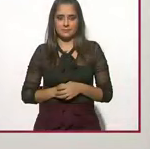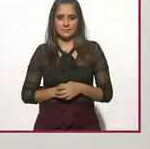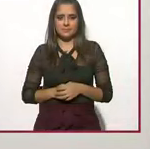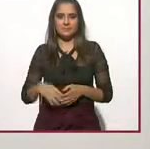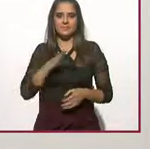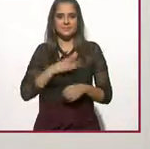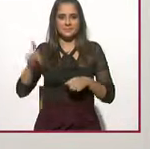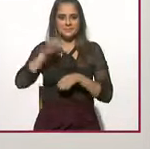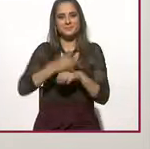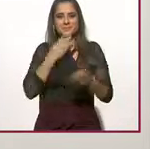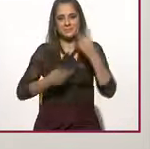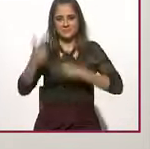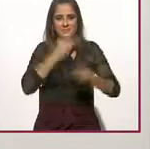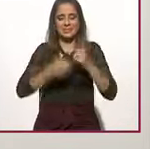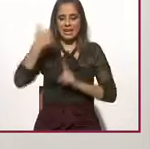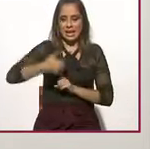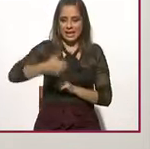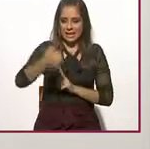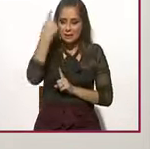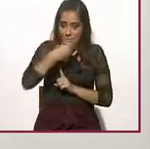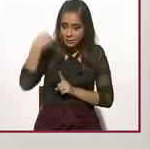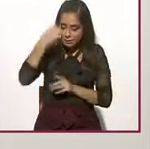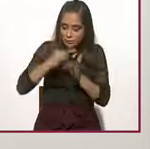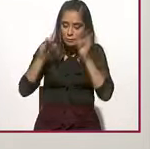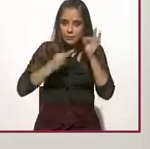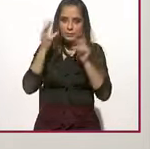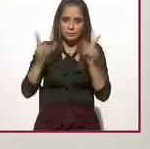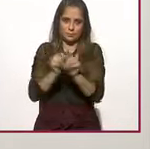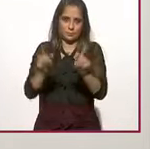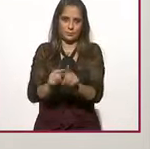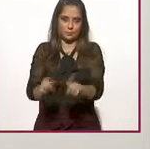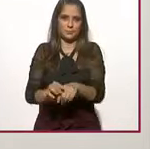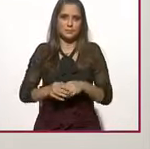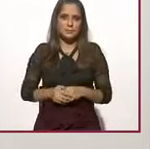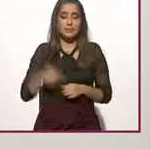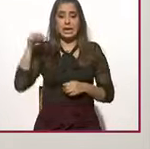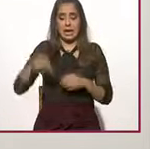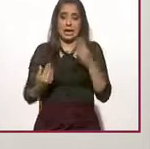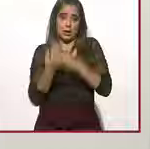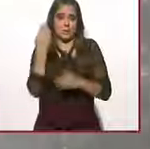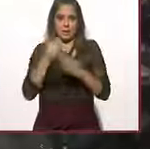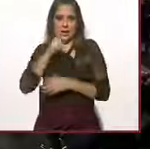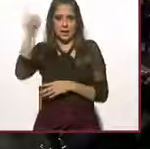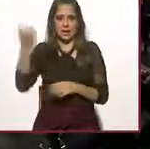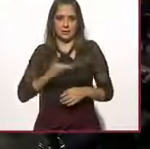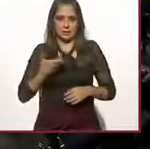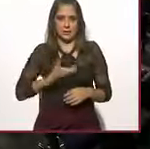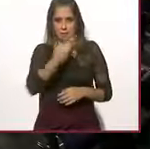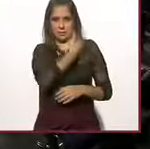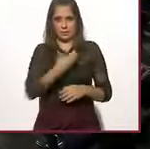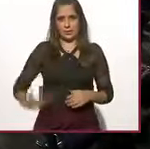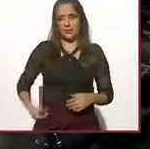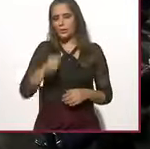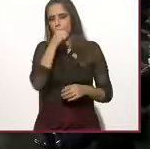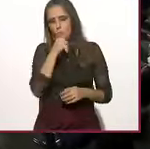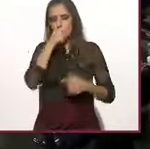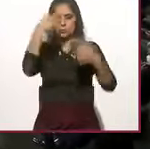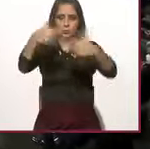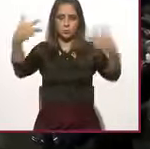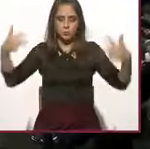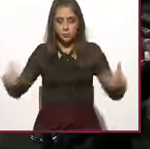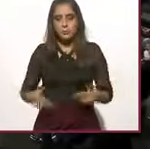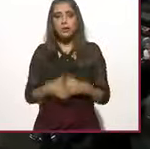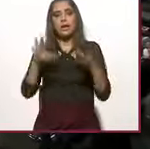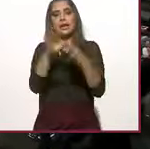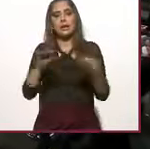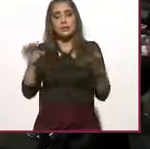Muy buenos días, bienvenidos. Esto es Cada Hora en la Hora. Esta mañana en Palacio Nacional el presidente López Obrador presentó el resultado del gran sorteo